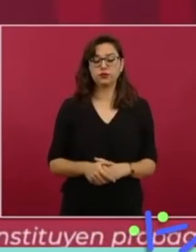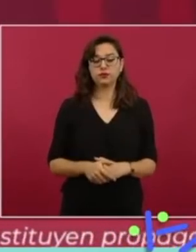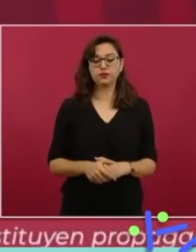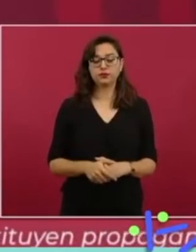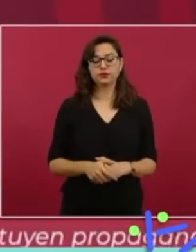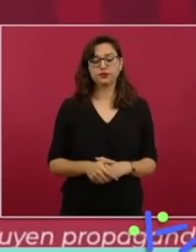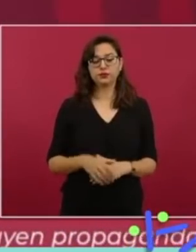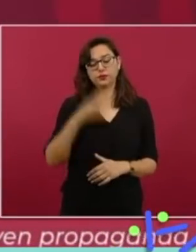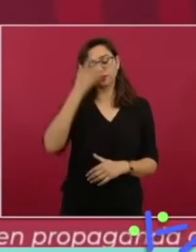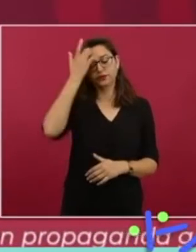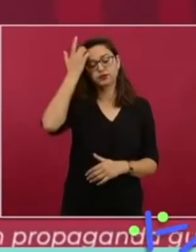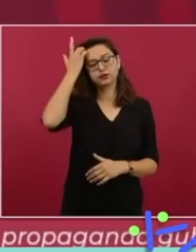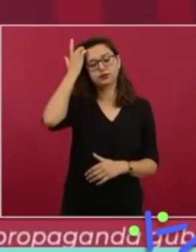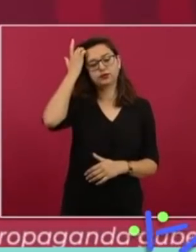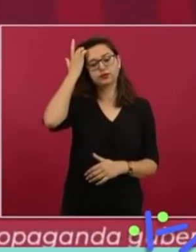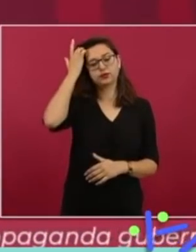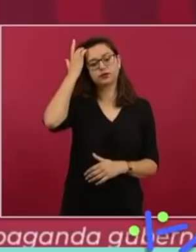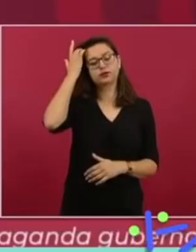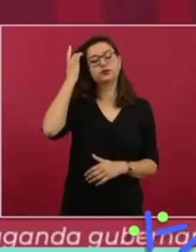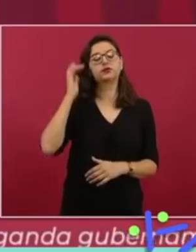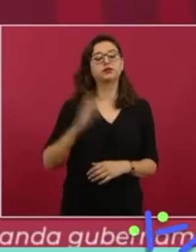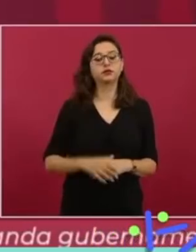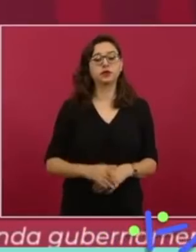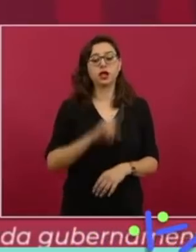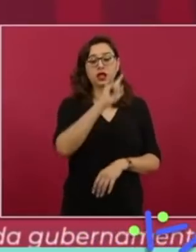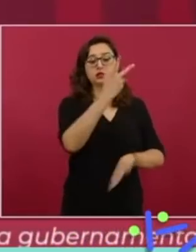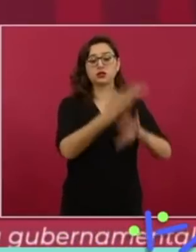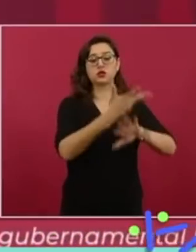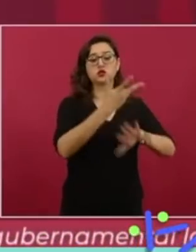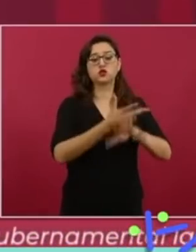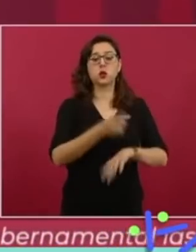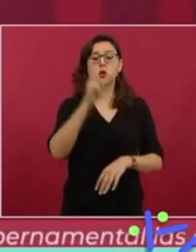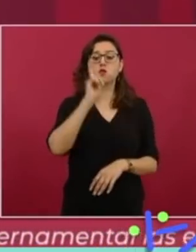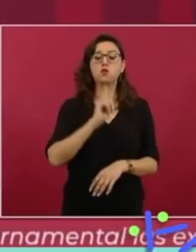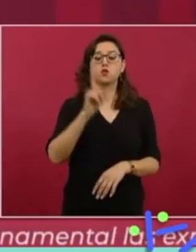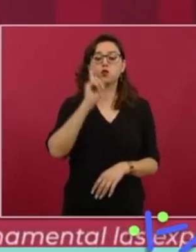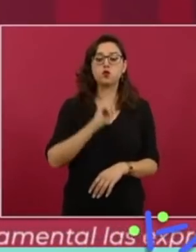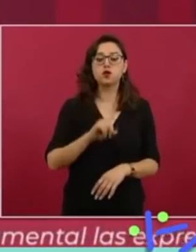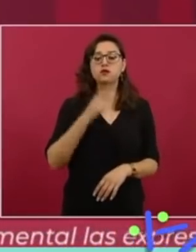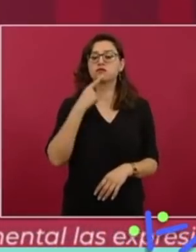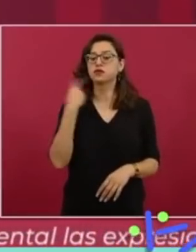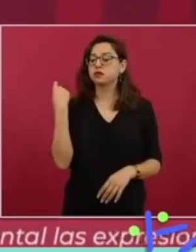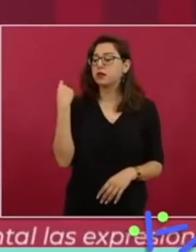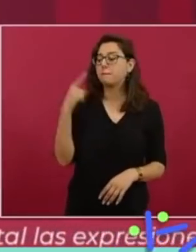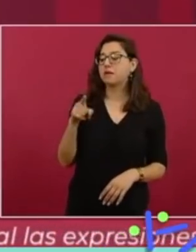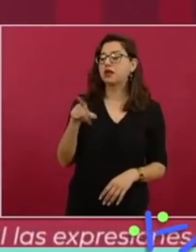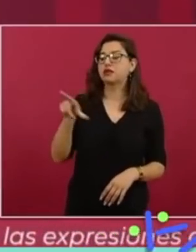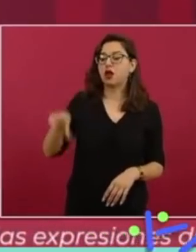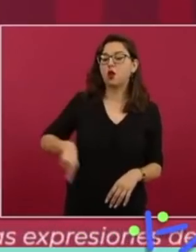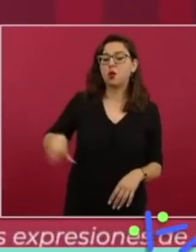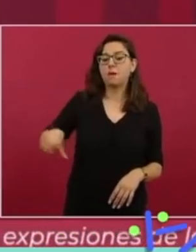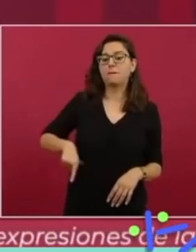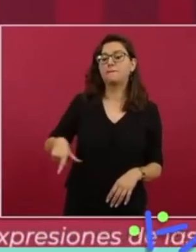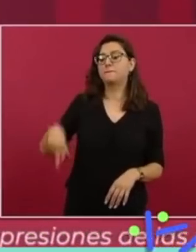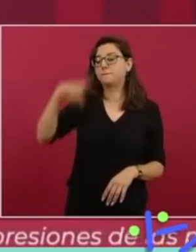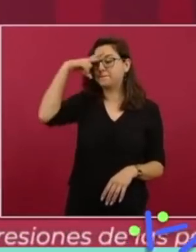una funcionaria del gobierno de Estados Unidos acusa al gobierno de México